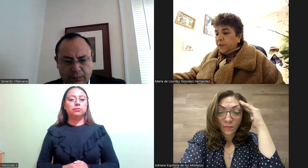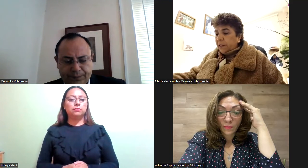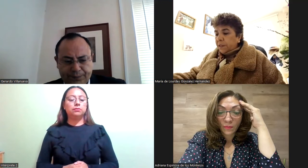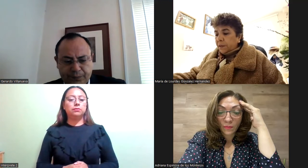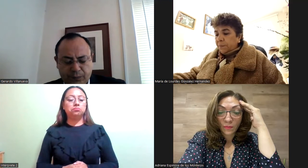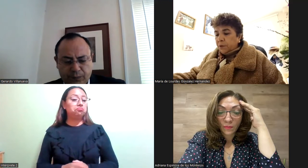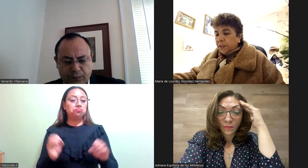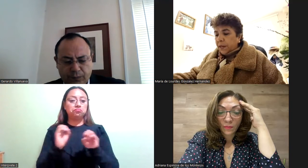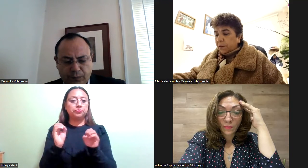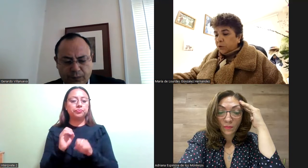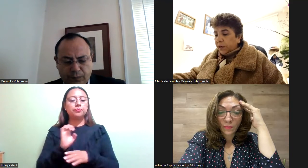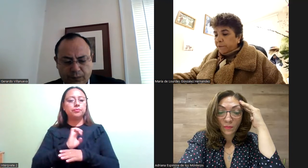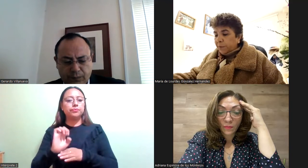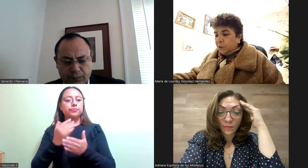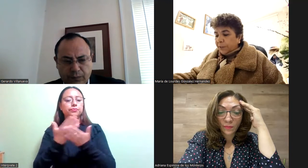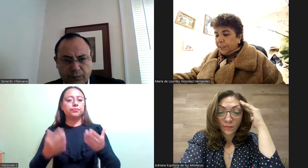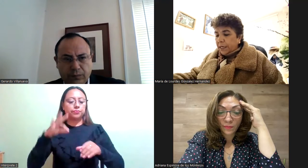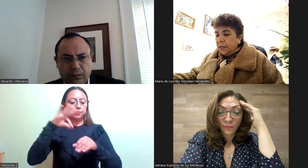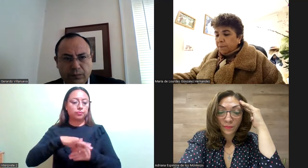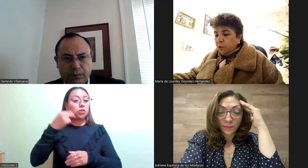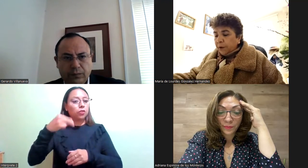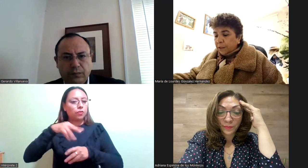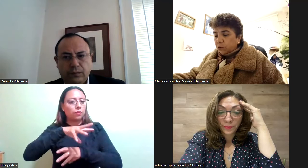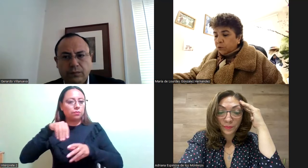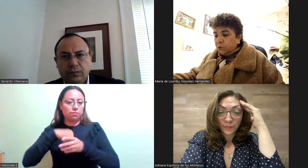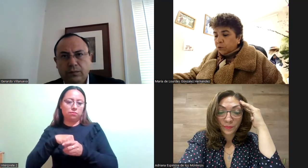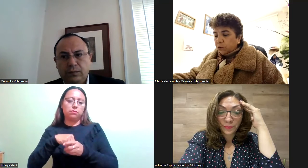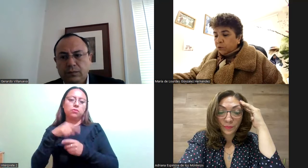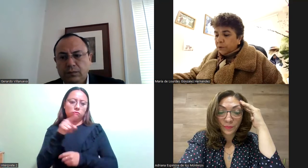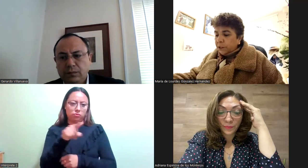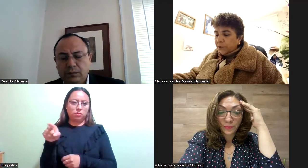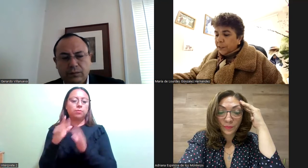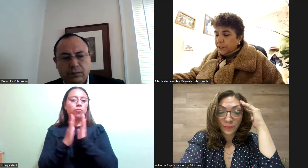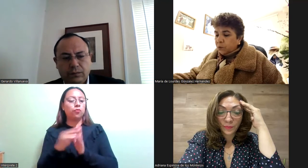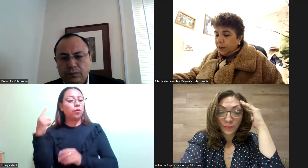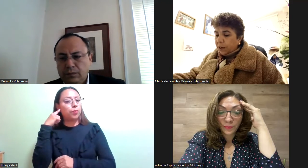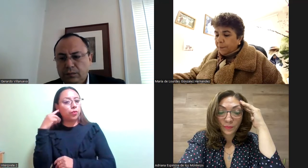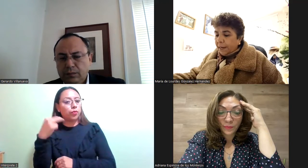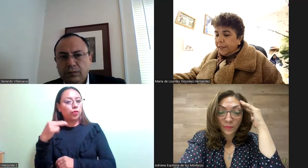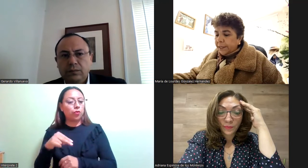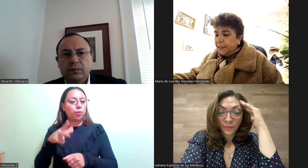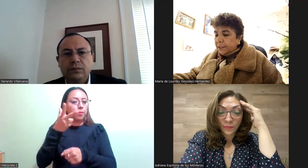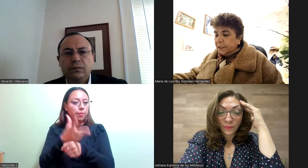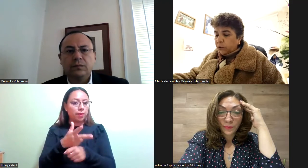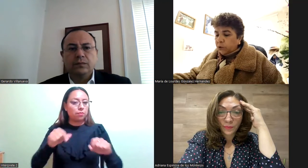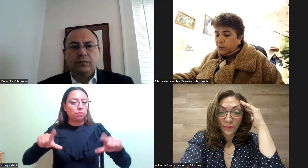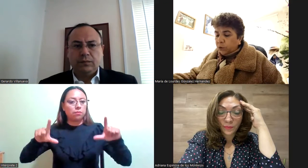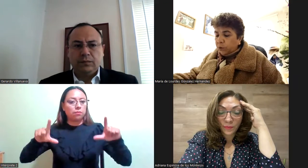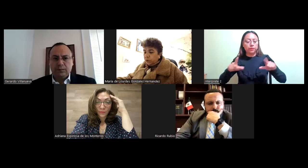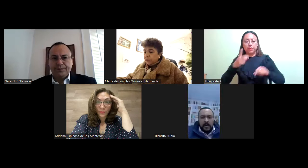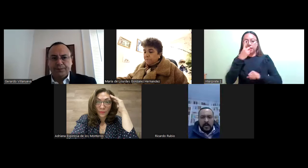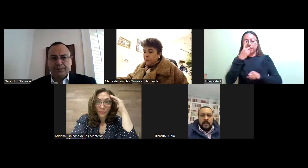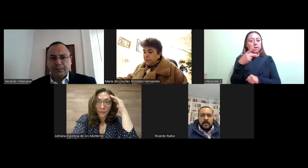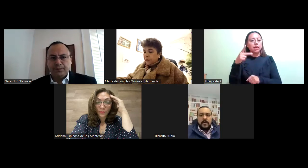De no ser así, se procederá a votar en forma nominal, por lo que al escuchar su nombre le solicito encender su cámara e indicar el sentido de su